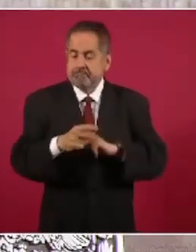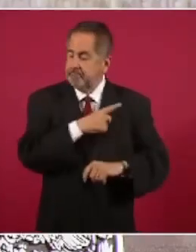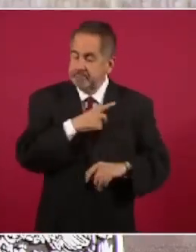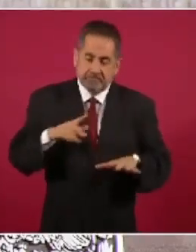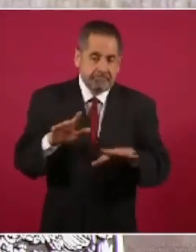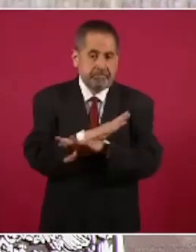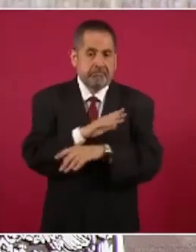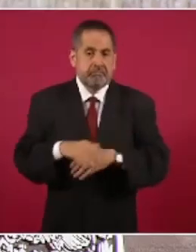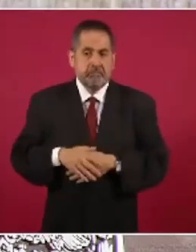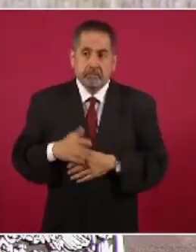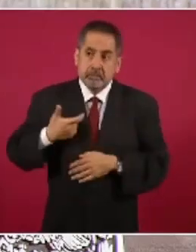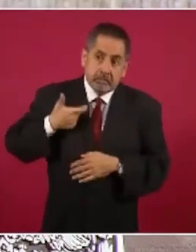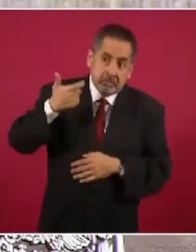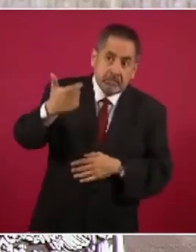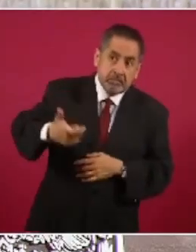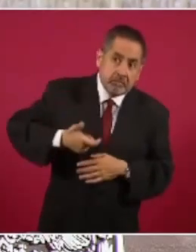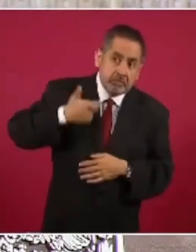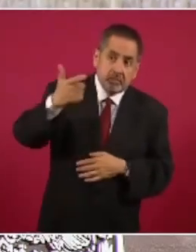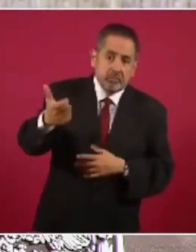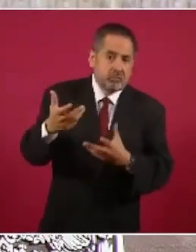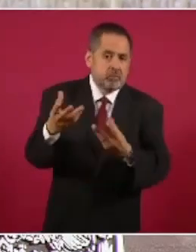nos cuestan mucho